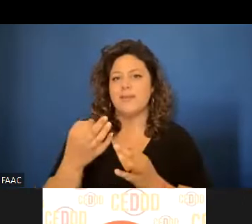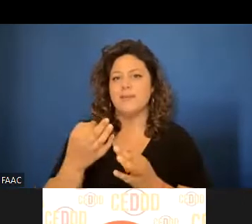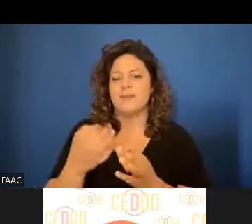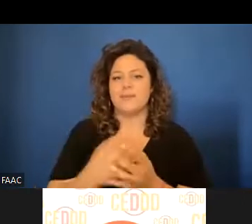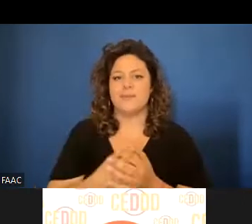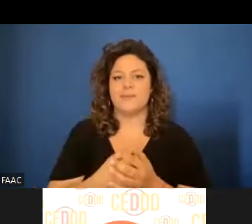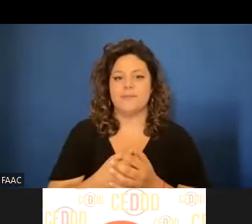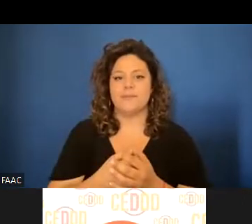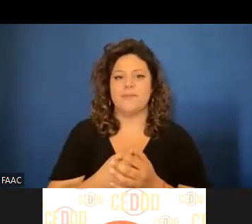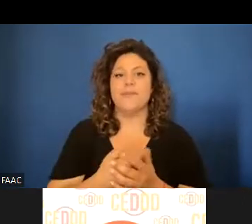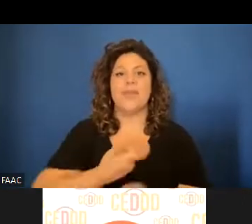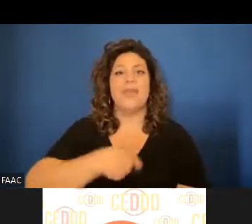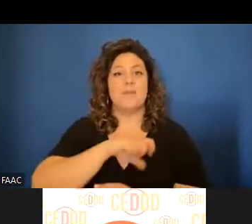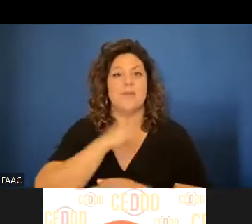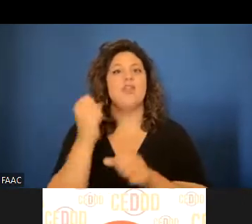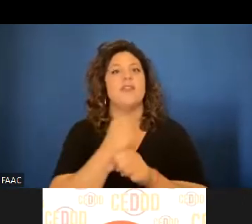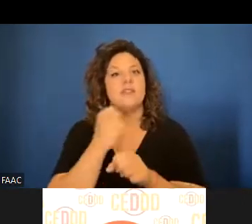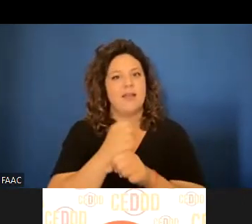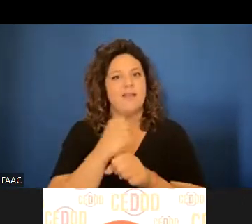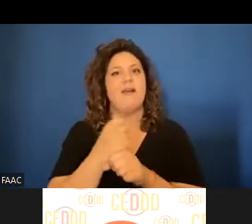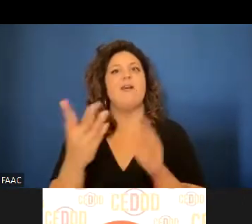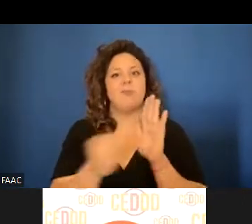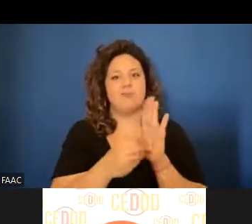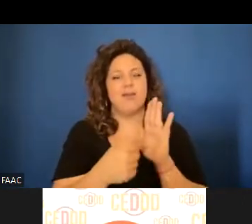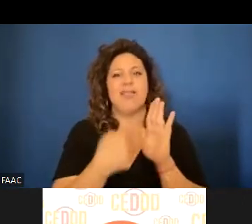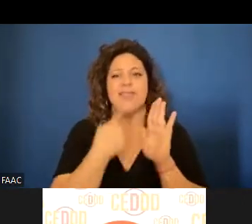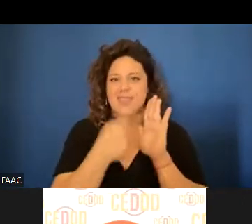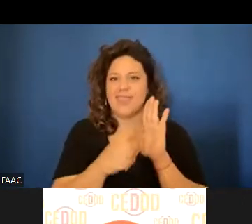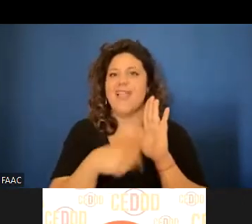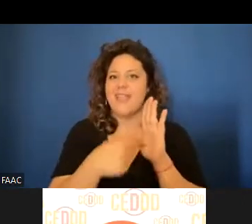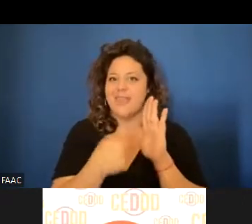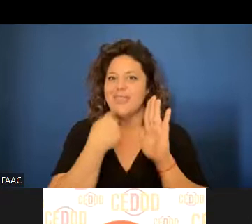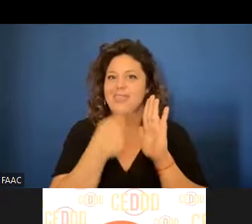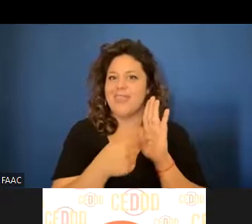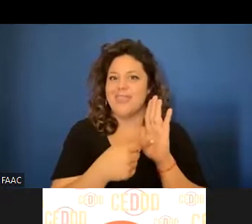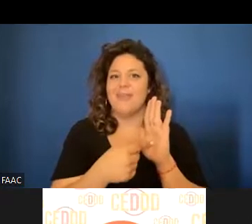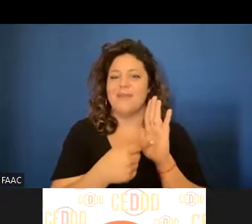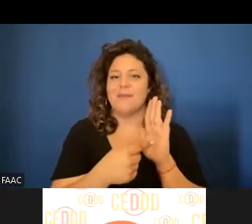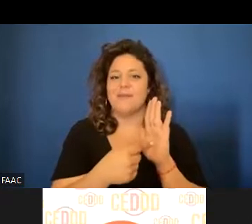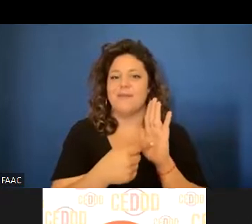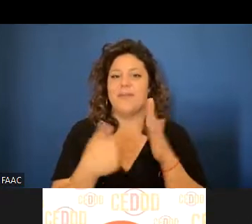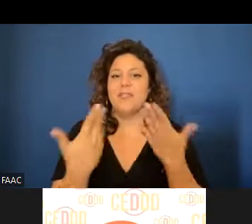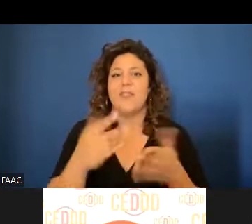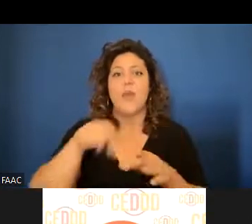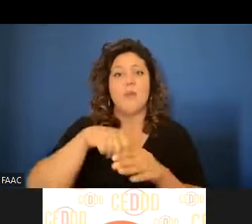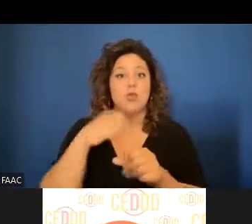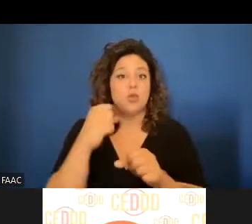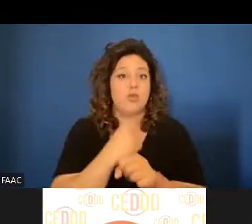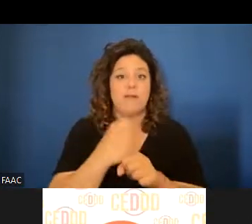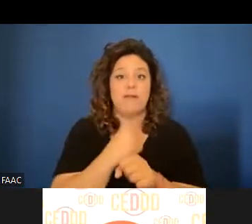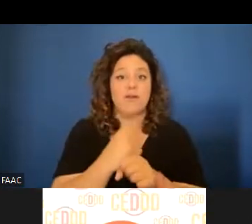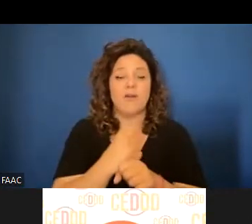conviene porque está fuera del 70% de plantilla que tiene que tener. Entonces, eso